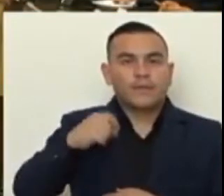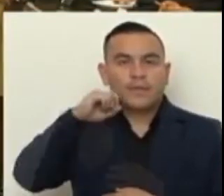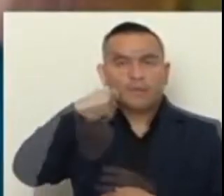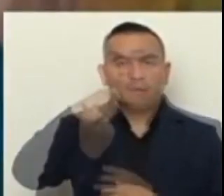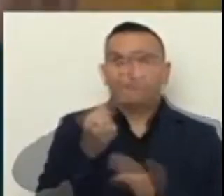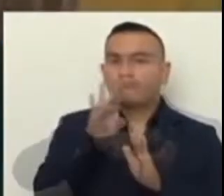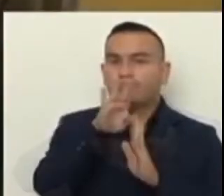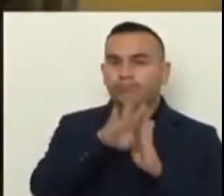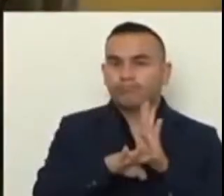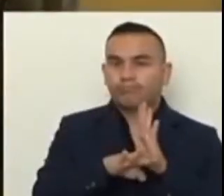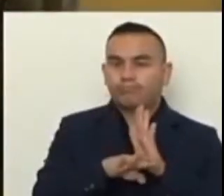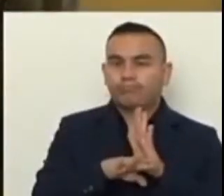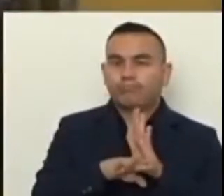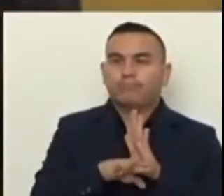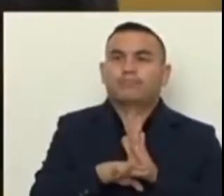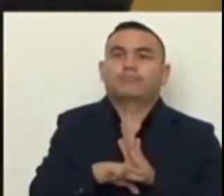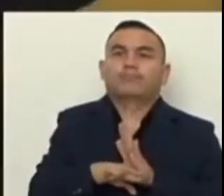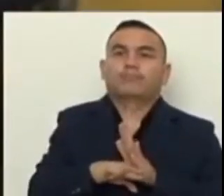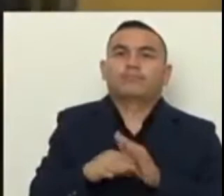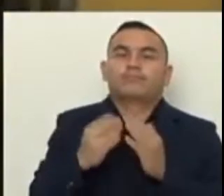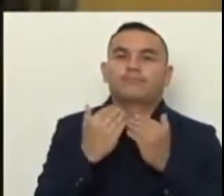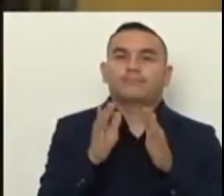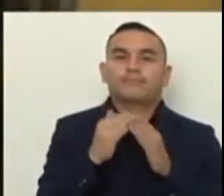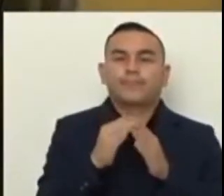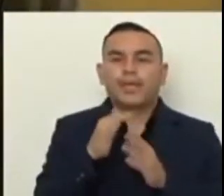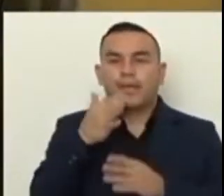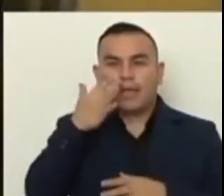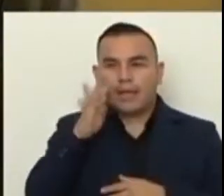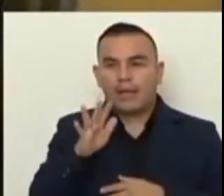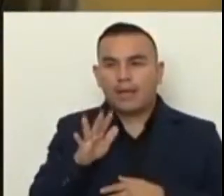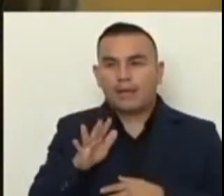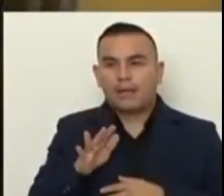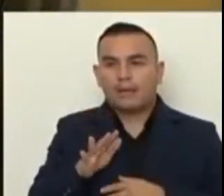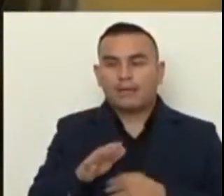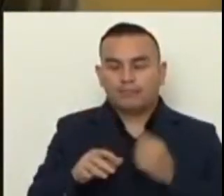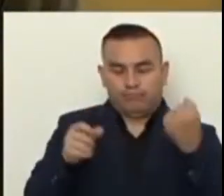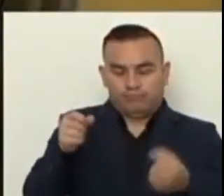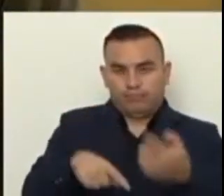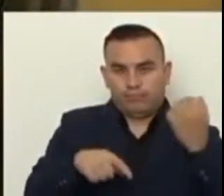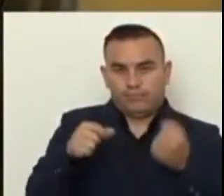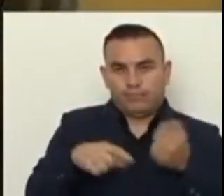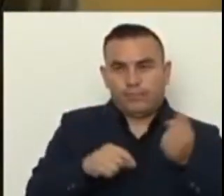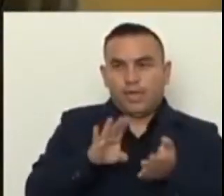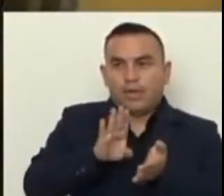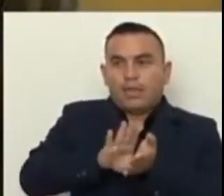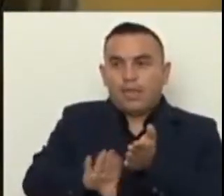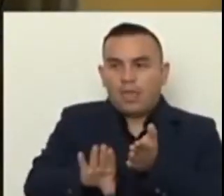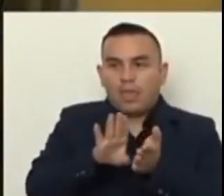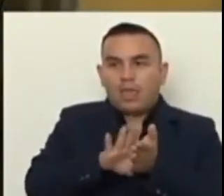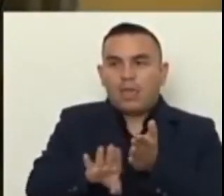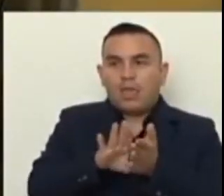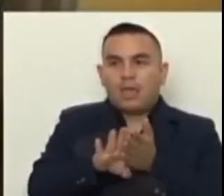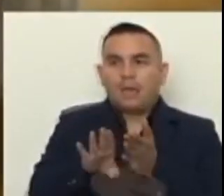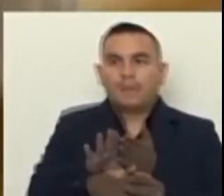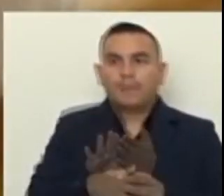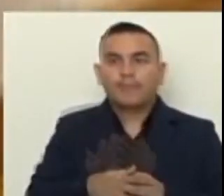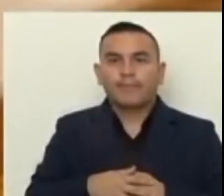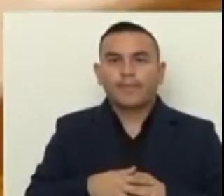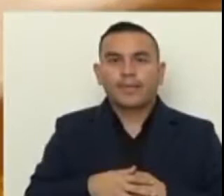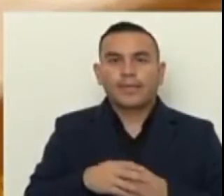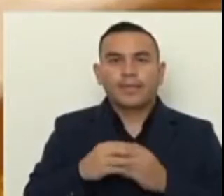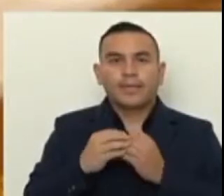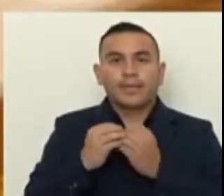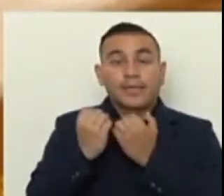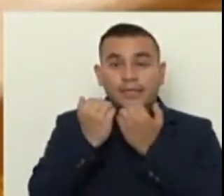sino solo IVA, y eso se va a seguir pagando. Entonces, no es cierto que se va a reducir los costos de esa manera.